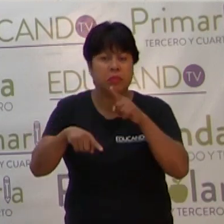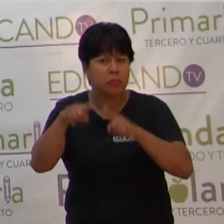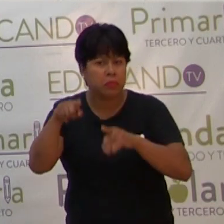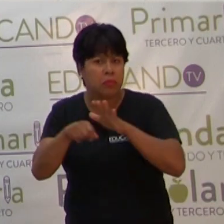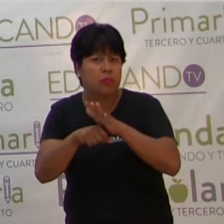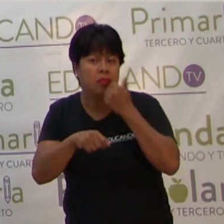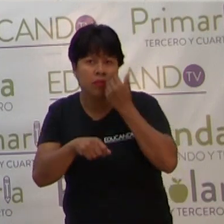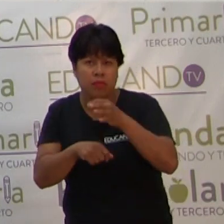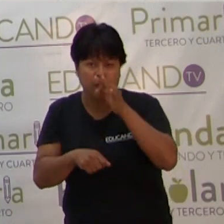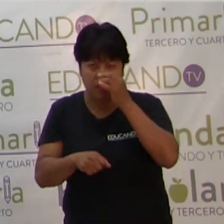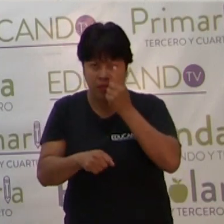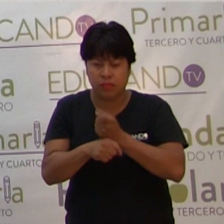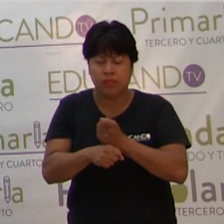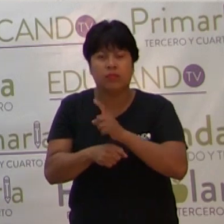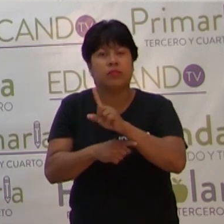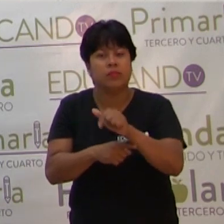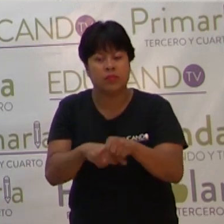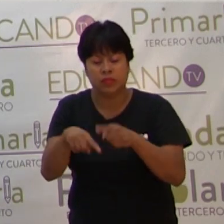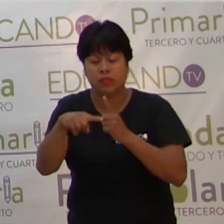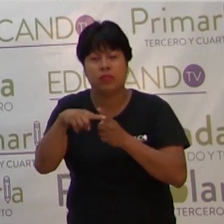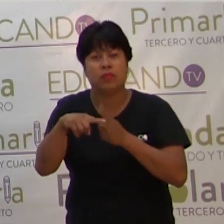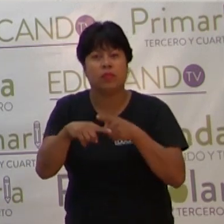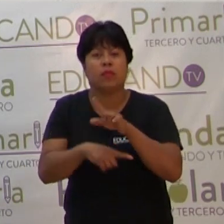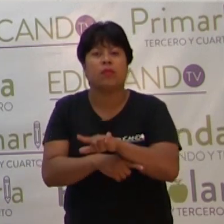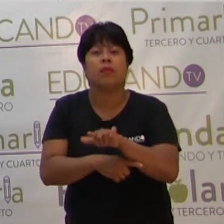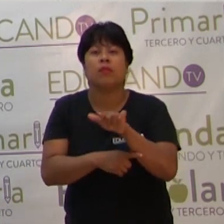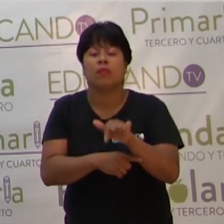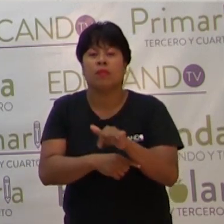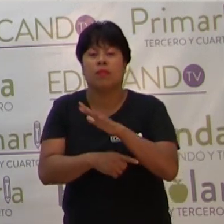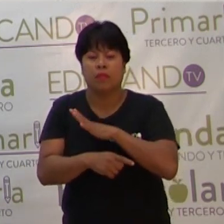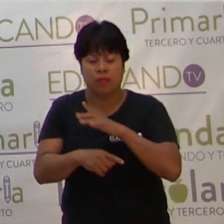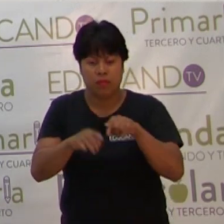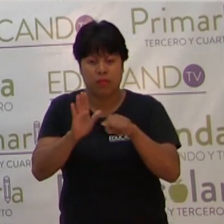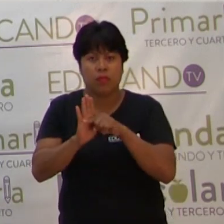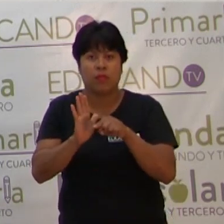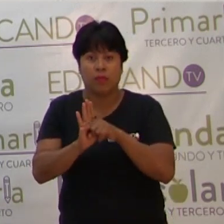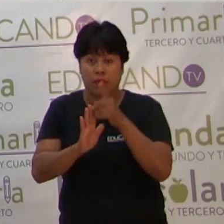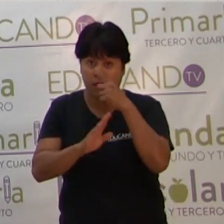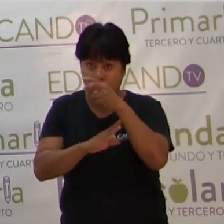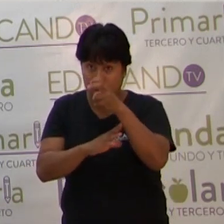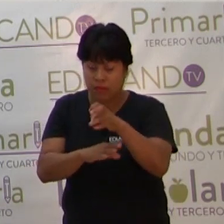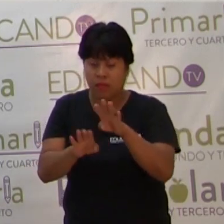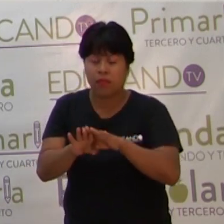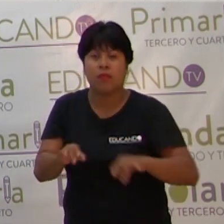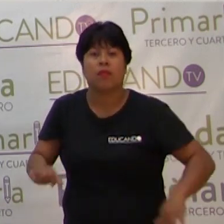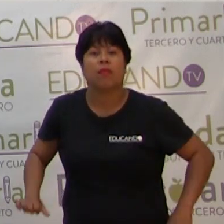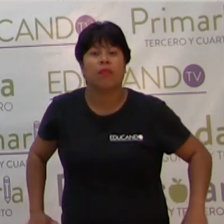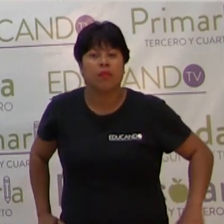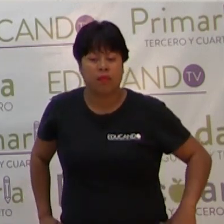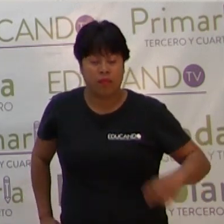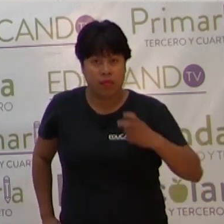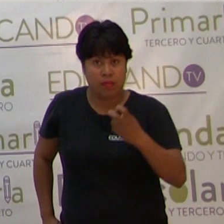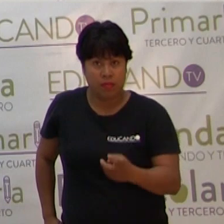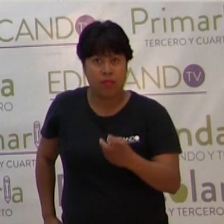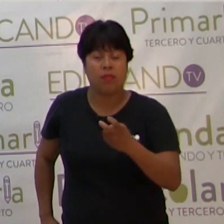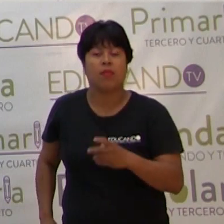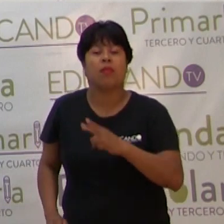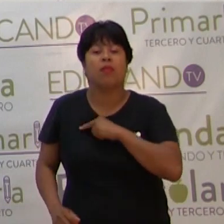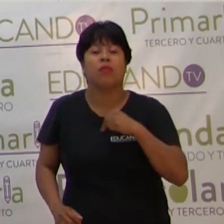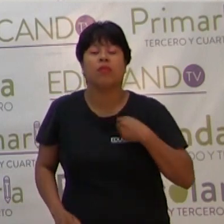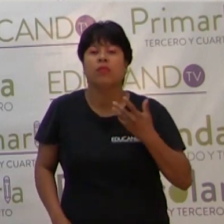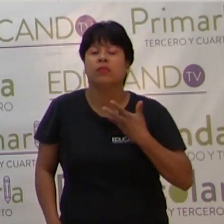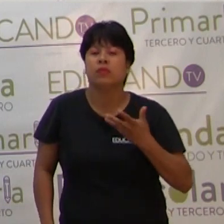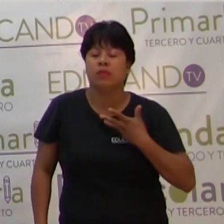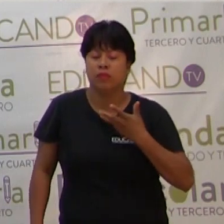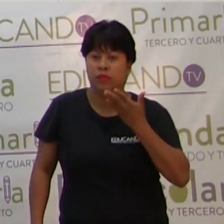primero. Después siguen las sumas y después siguen las restas. Y para este ejercicio, para este caso, tenemos